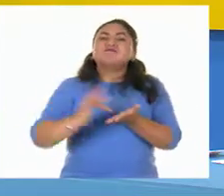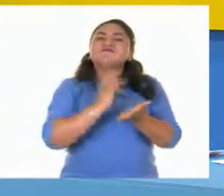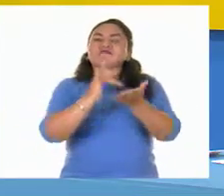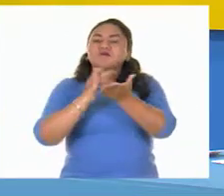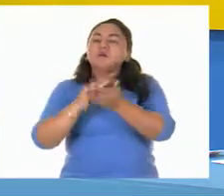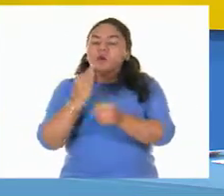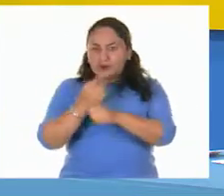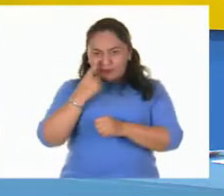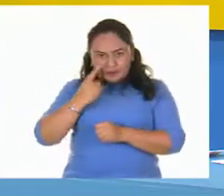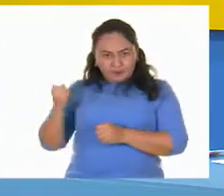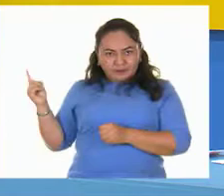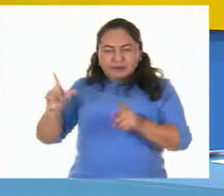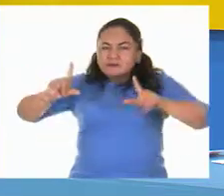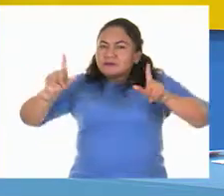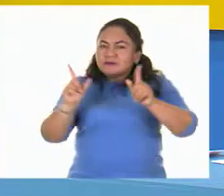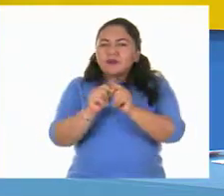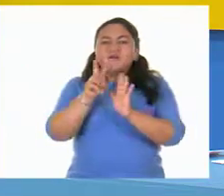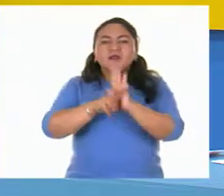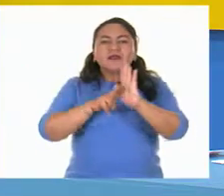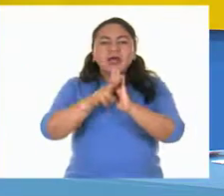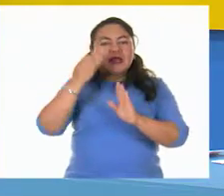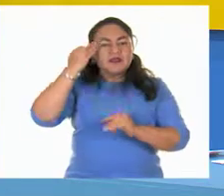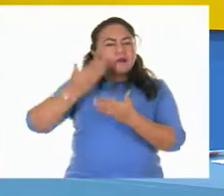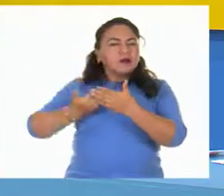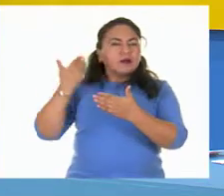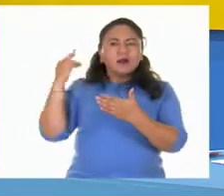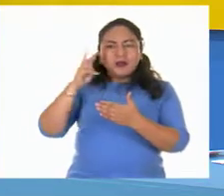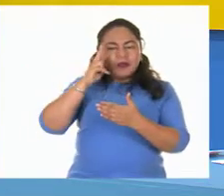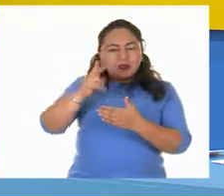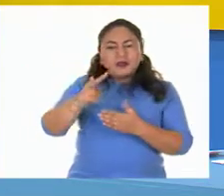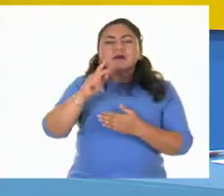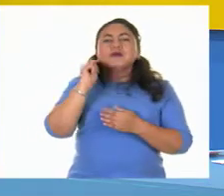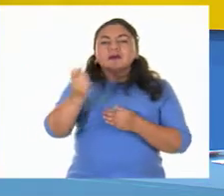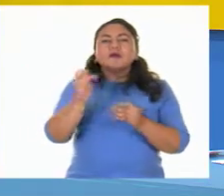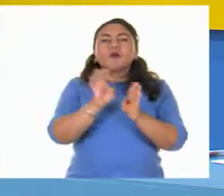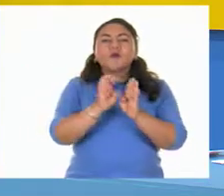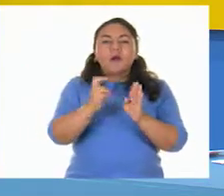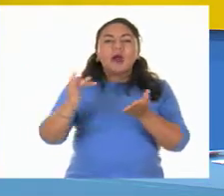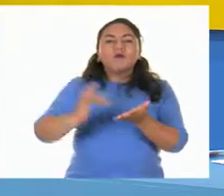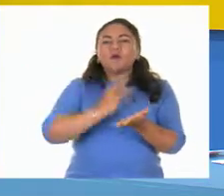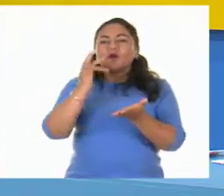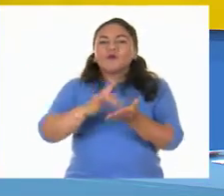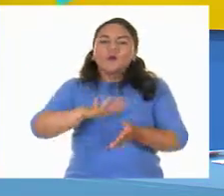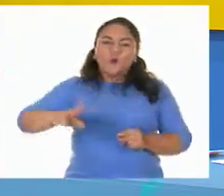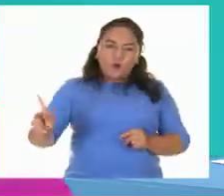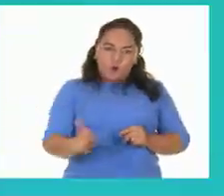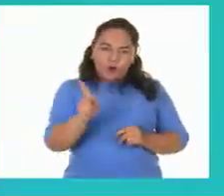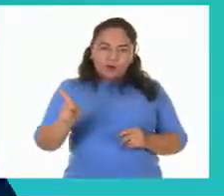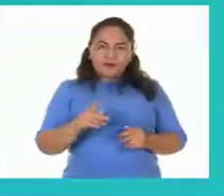les invito a que veamos un breve video de esta época que captura muy bien una parte de este apoyo popular.